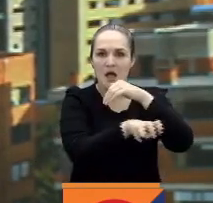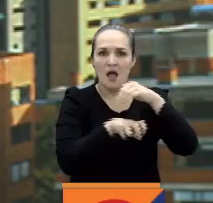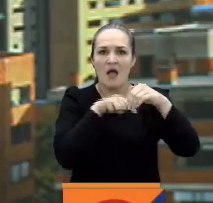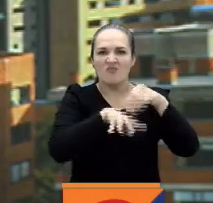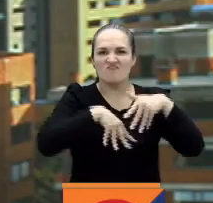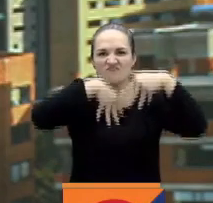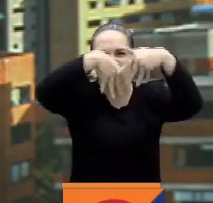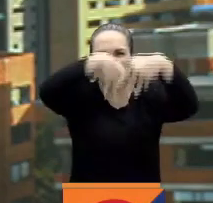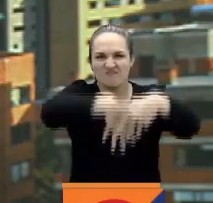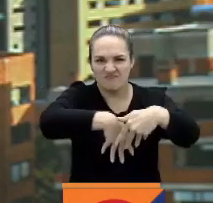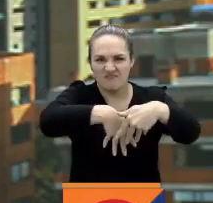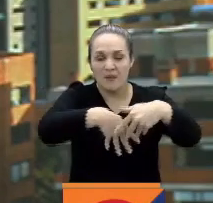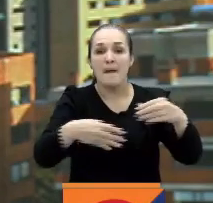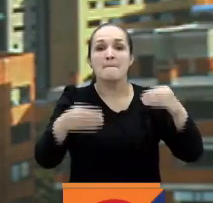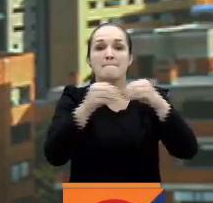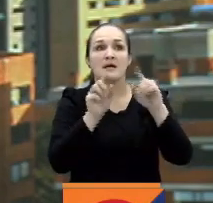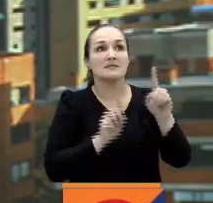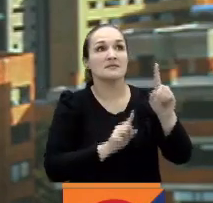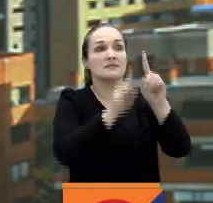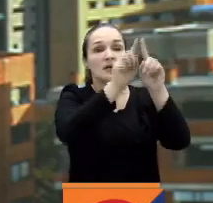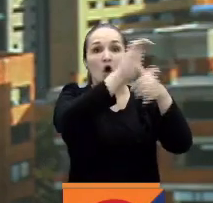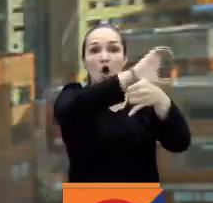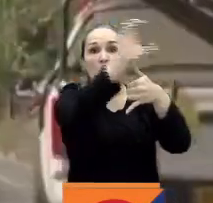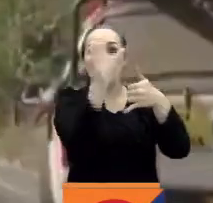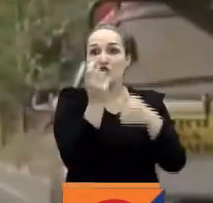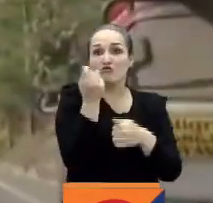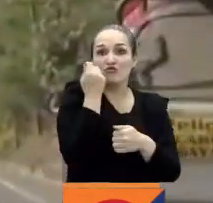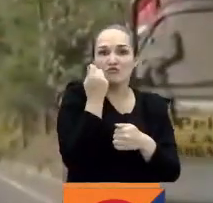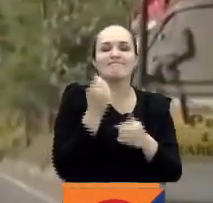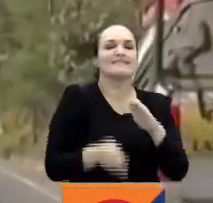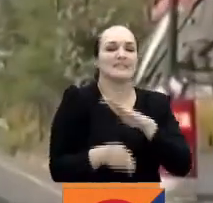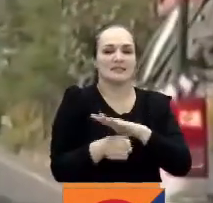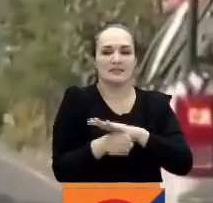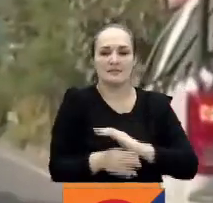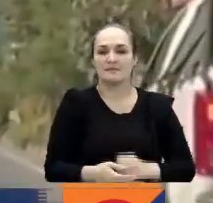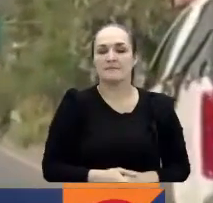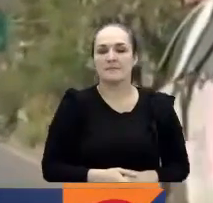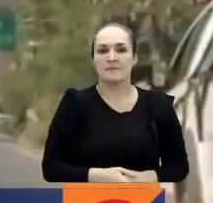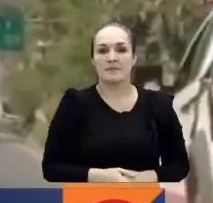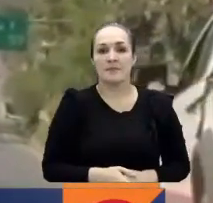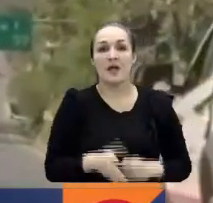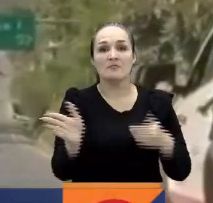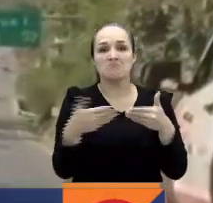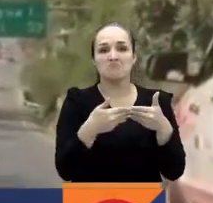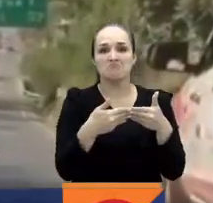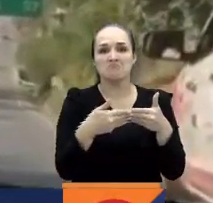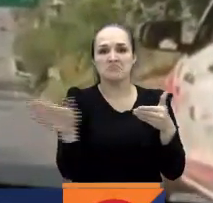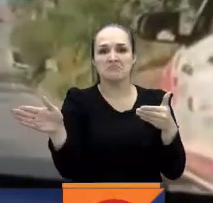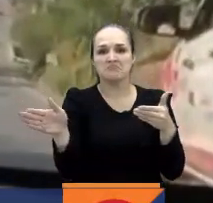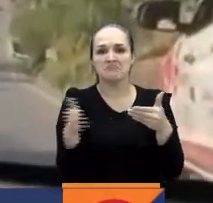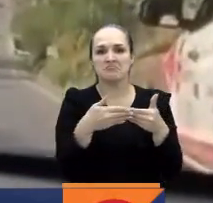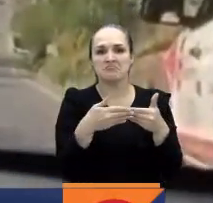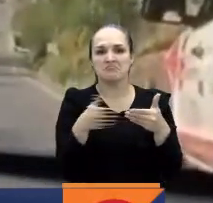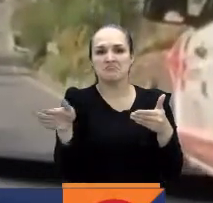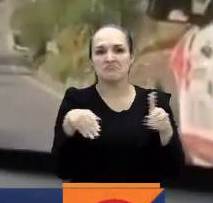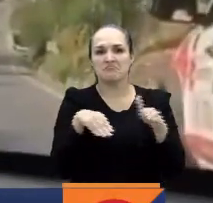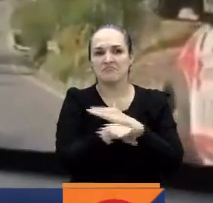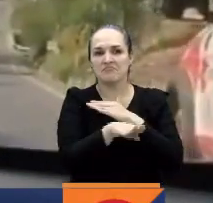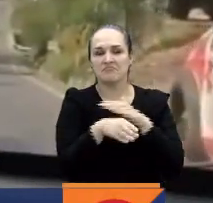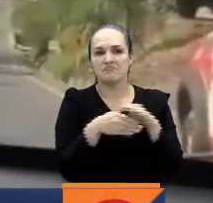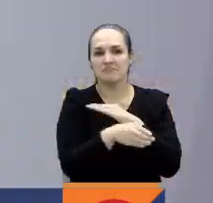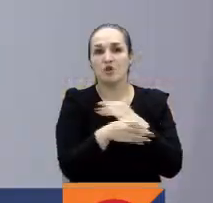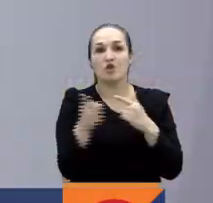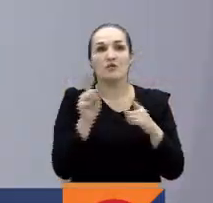de la troncal de la costa de los últimos días. A los cierres intermitentes que se registraron en las últimas horas en la troncal